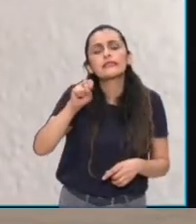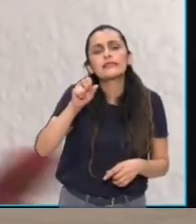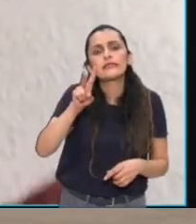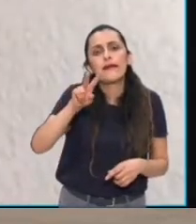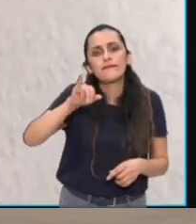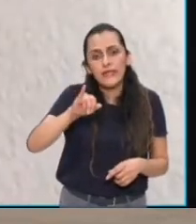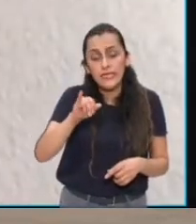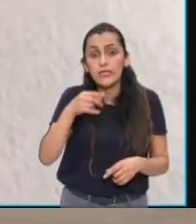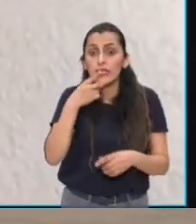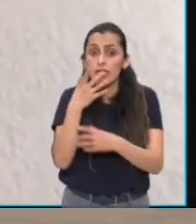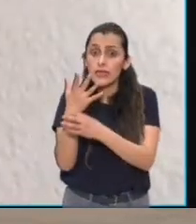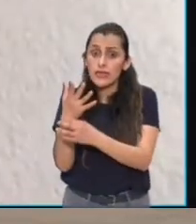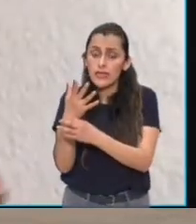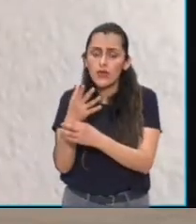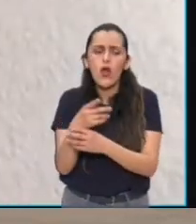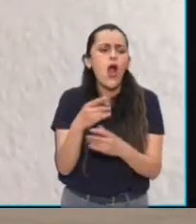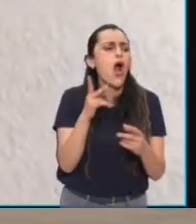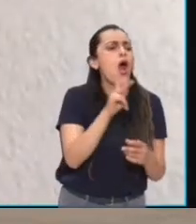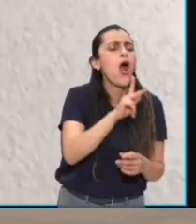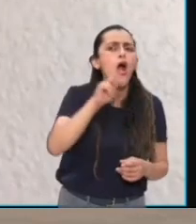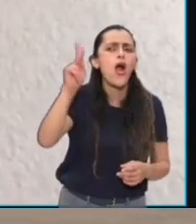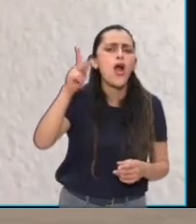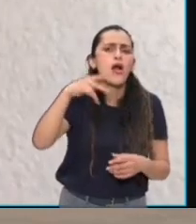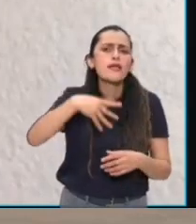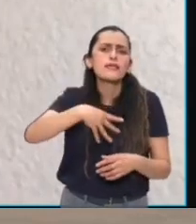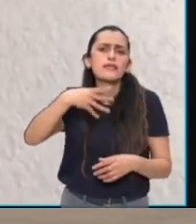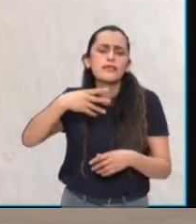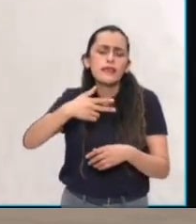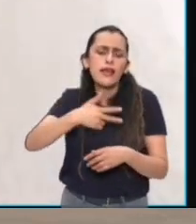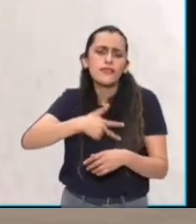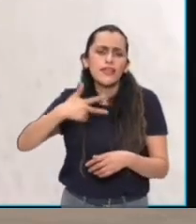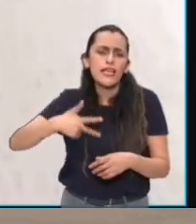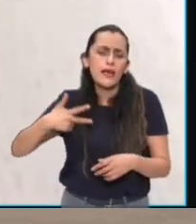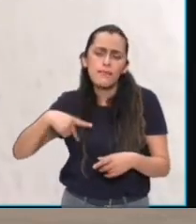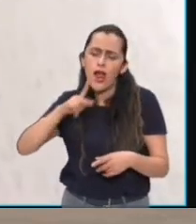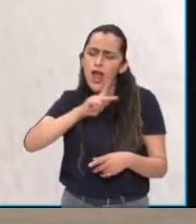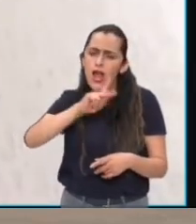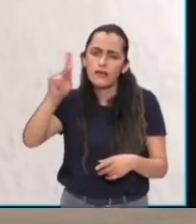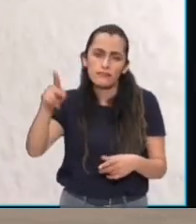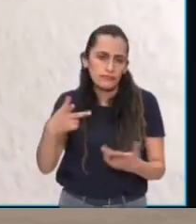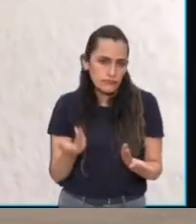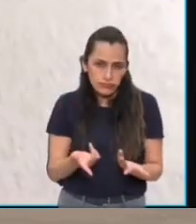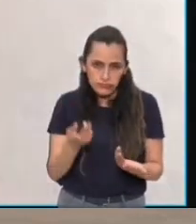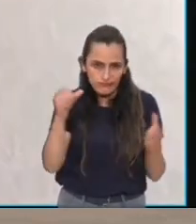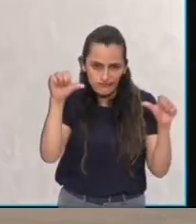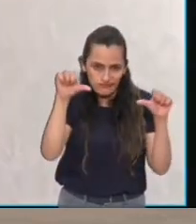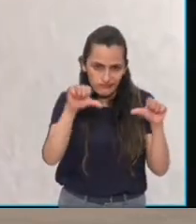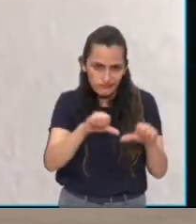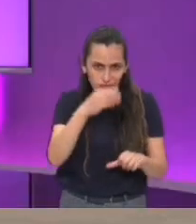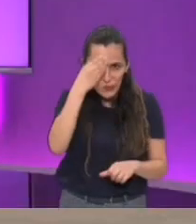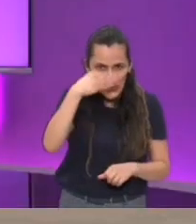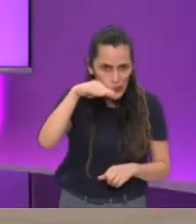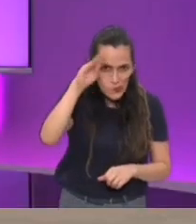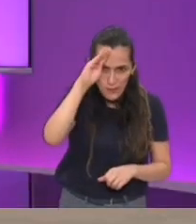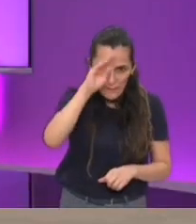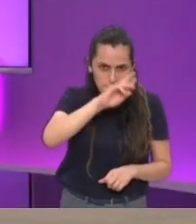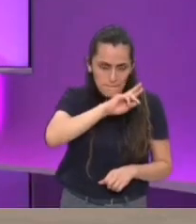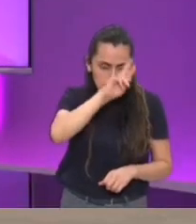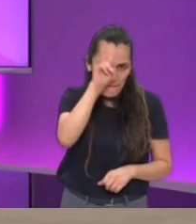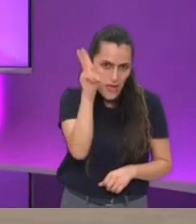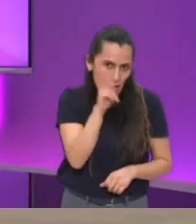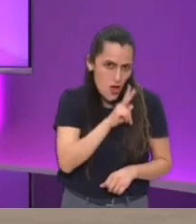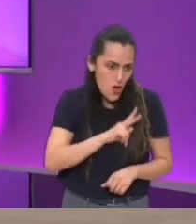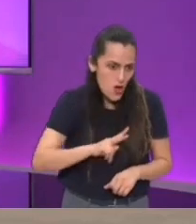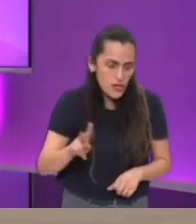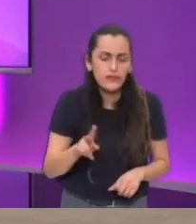un sistema de salud como Dinamarca, pero pues hoy en día estamos peor que Cuba. Es muy lamentable que no haya... Andrea, precisamente para ahondar en ese tema